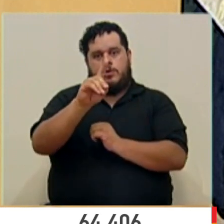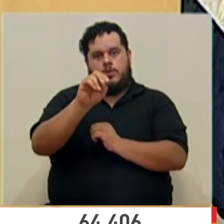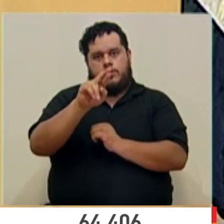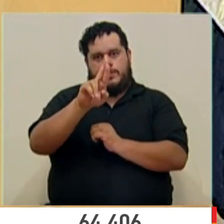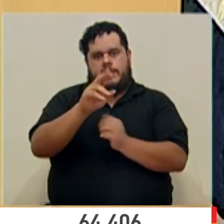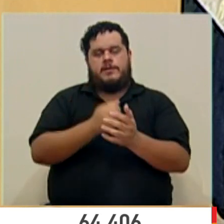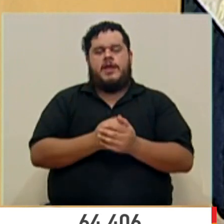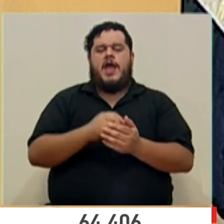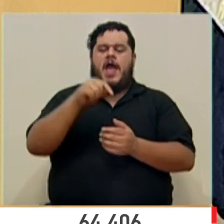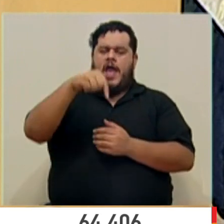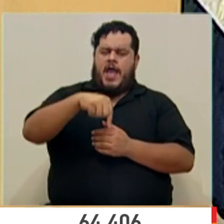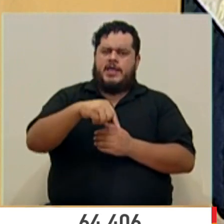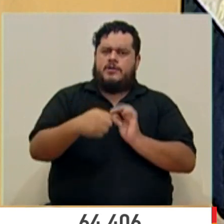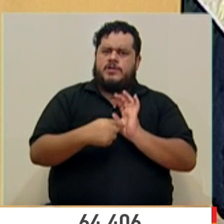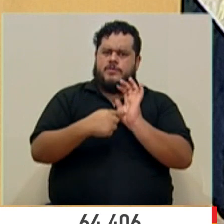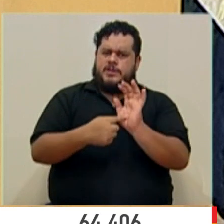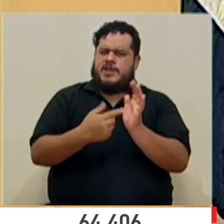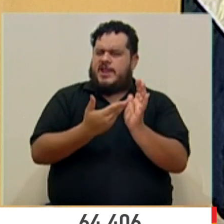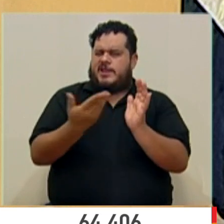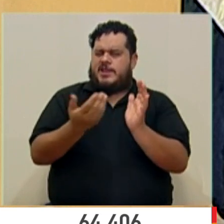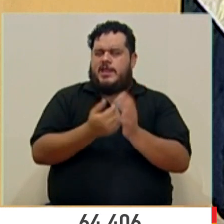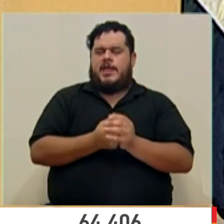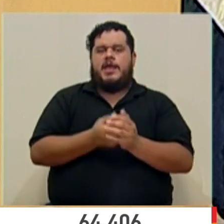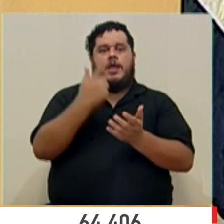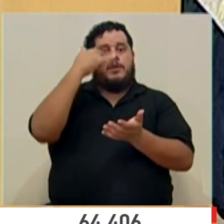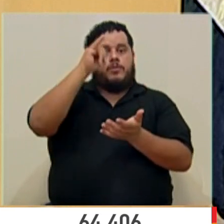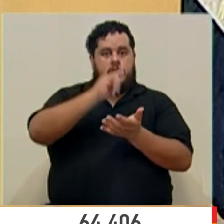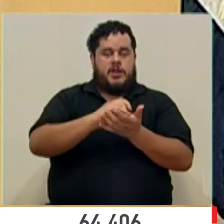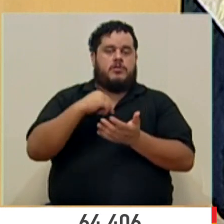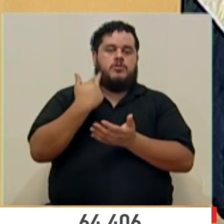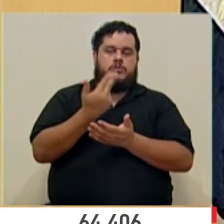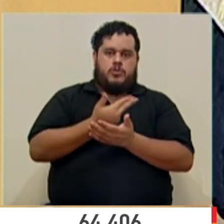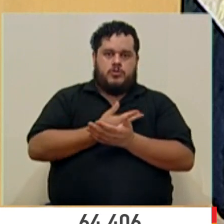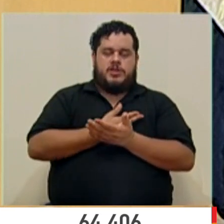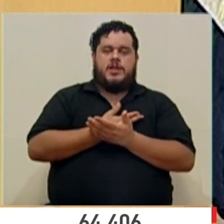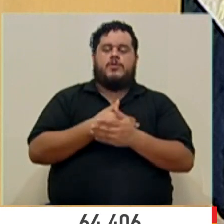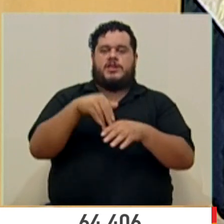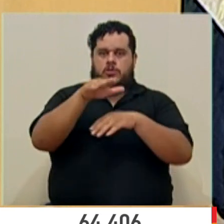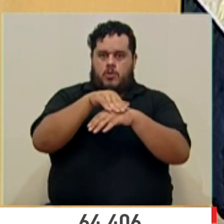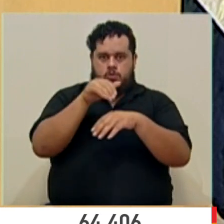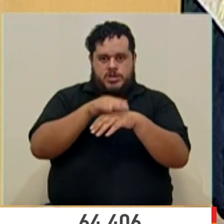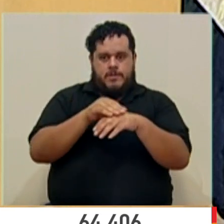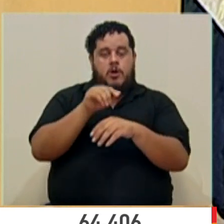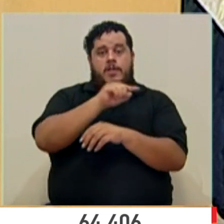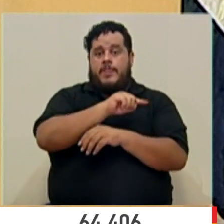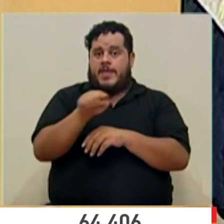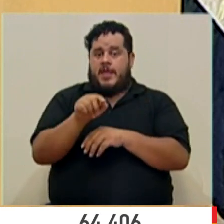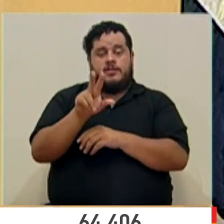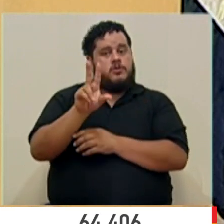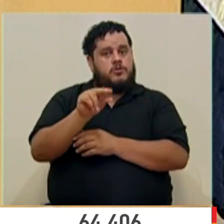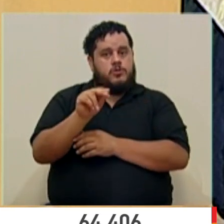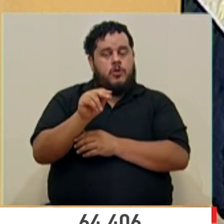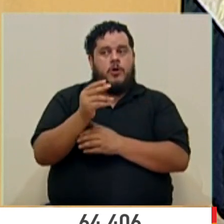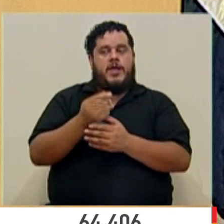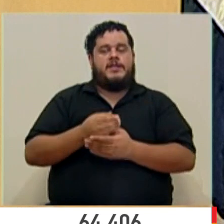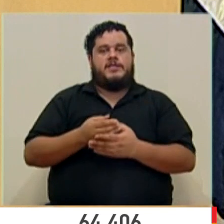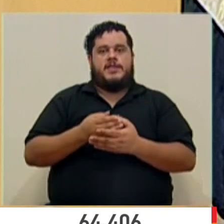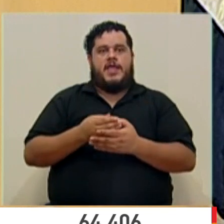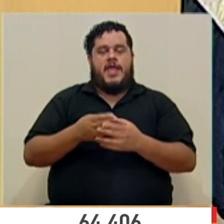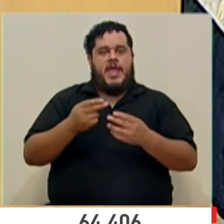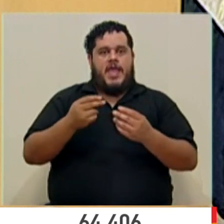lo que tendríamos que señalar es que efectivamente por eso estamos haciendo un llamado de que esto no es de